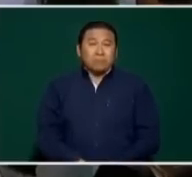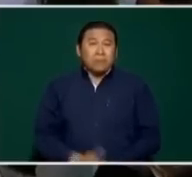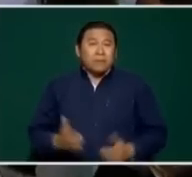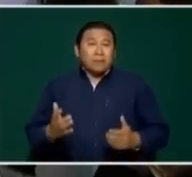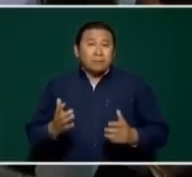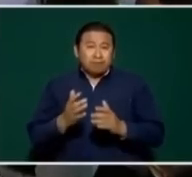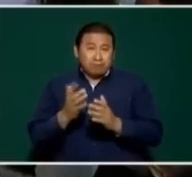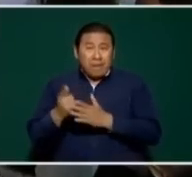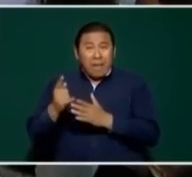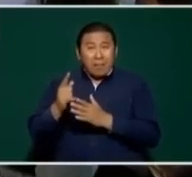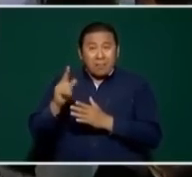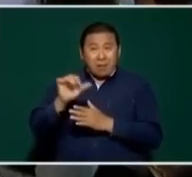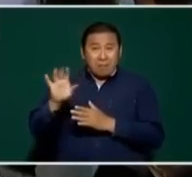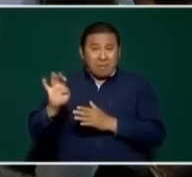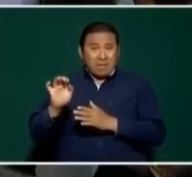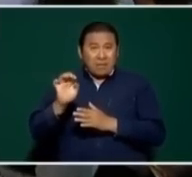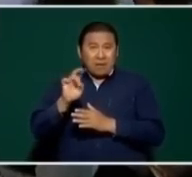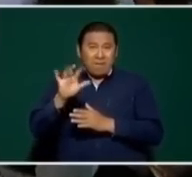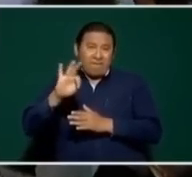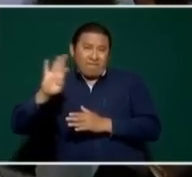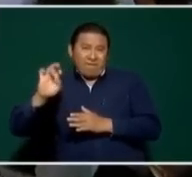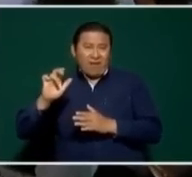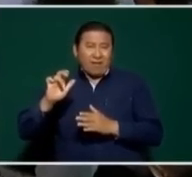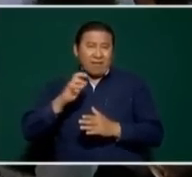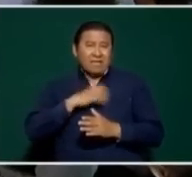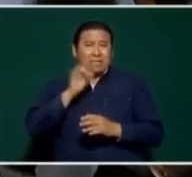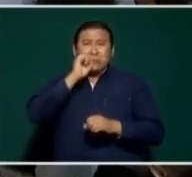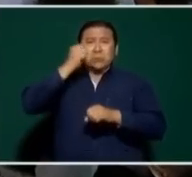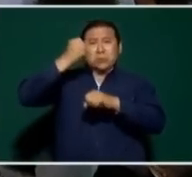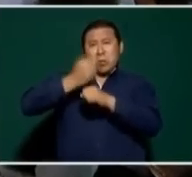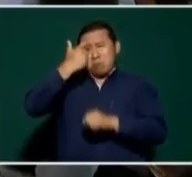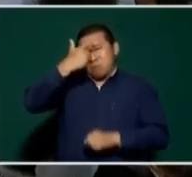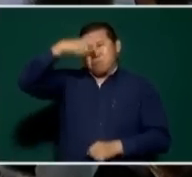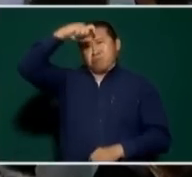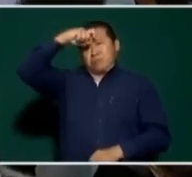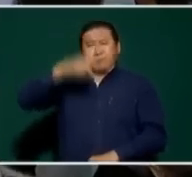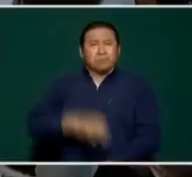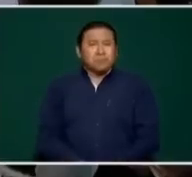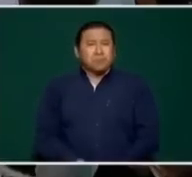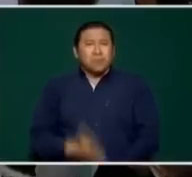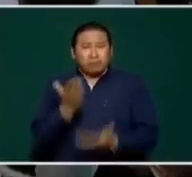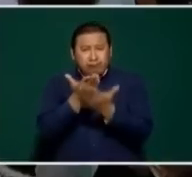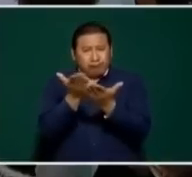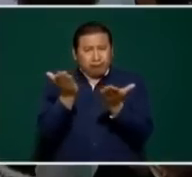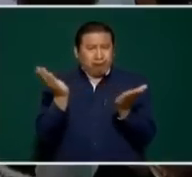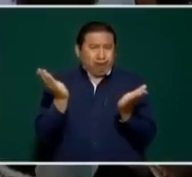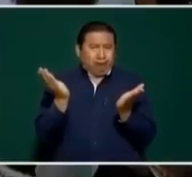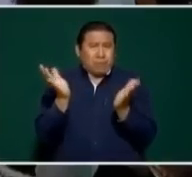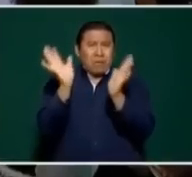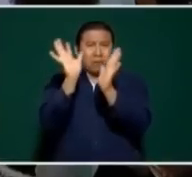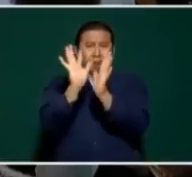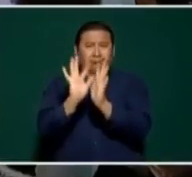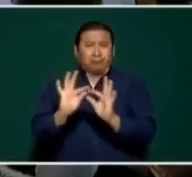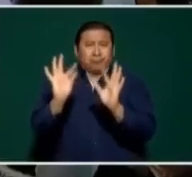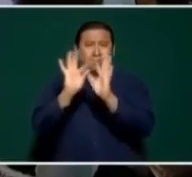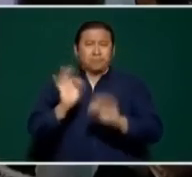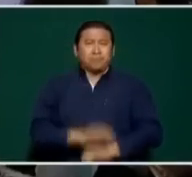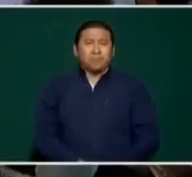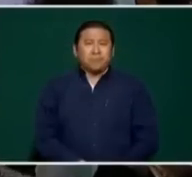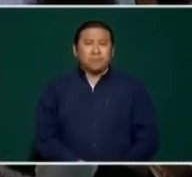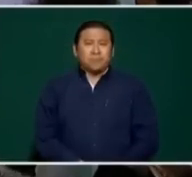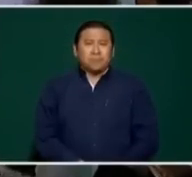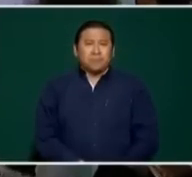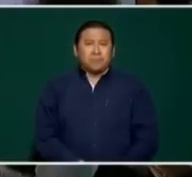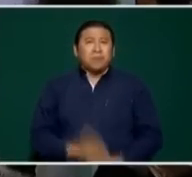le pedimos al almirante Rafael Ojeda Durán, secretario de Marina, que nos exponga sobre